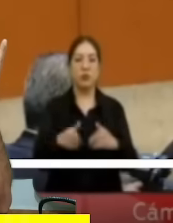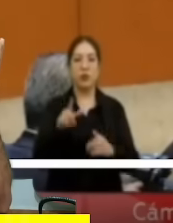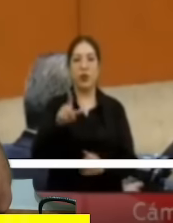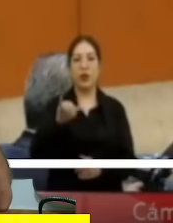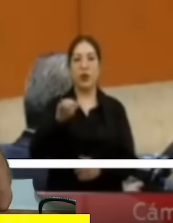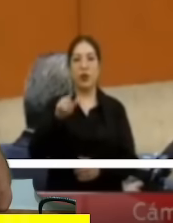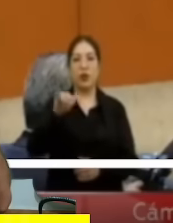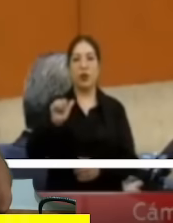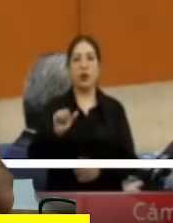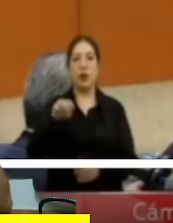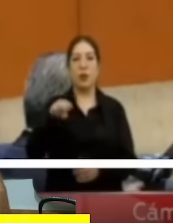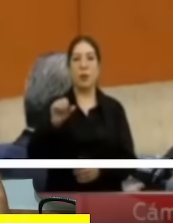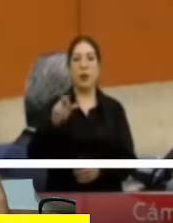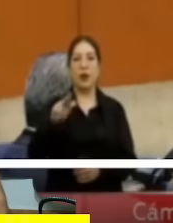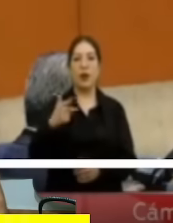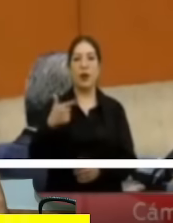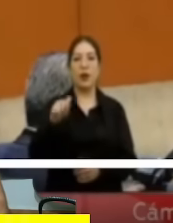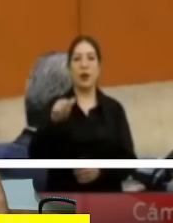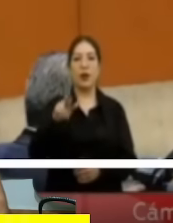Margarita Valdés Martínez.